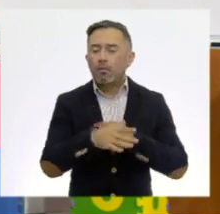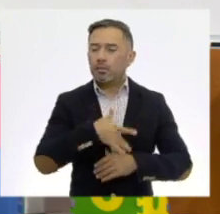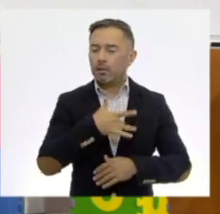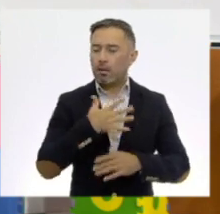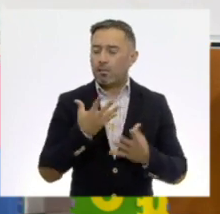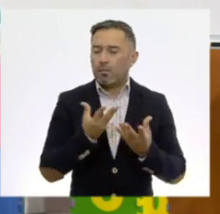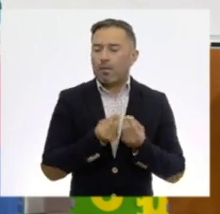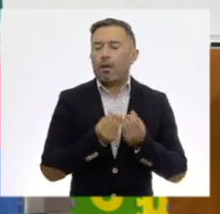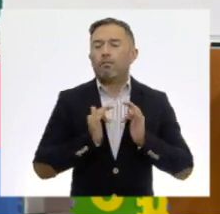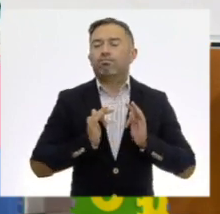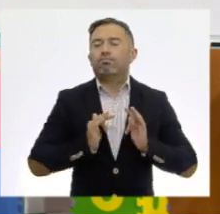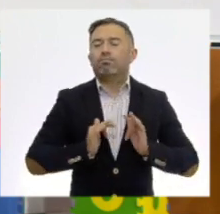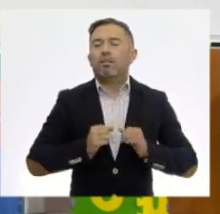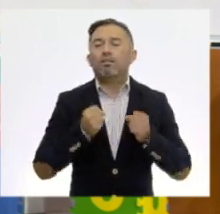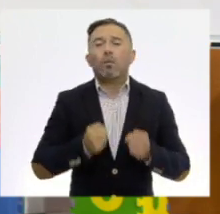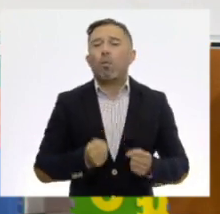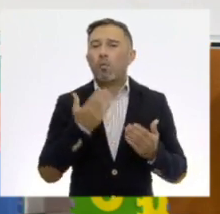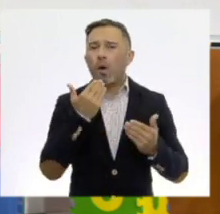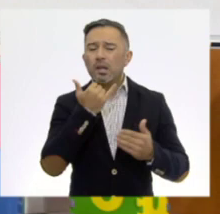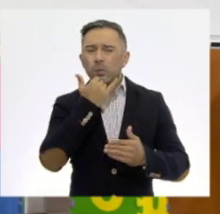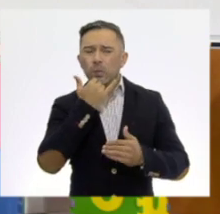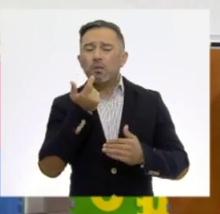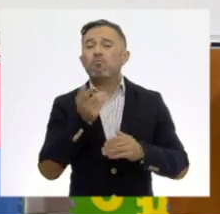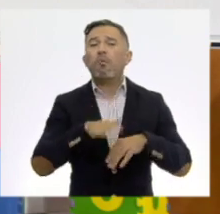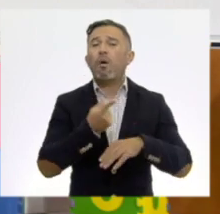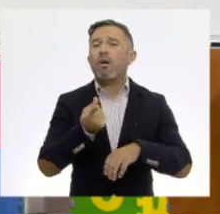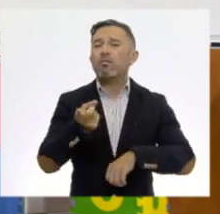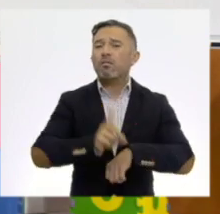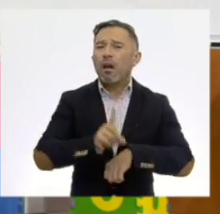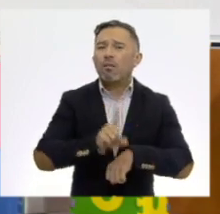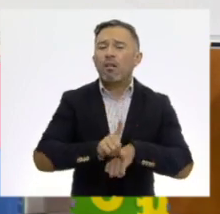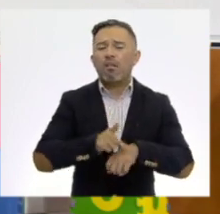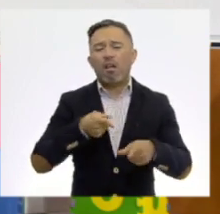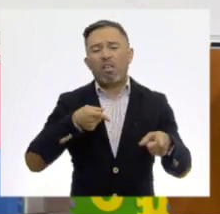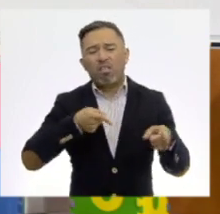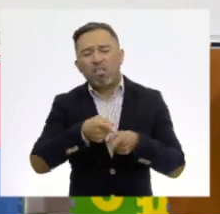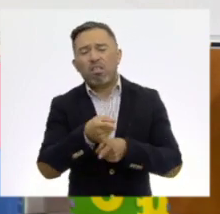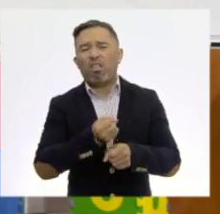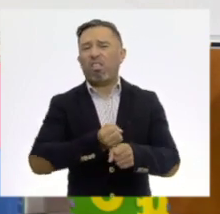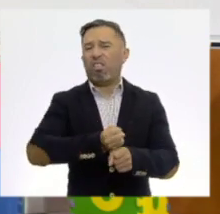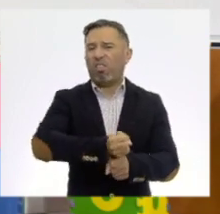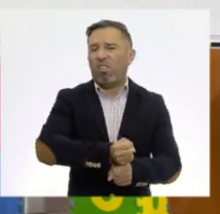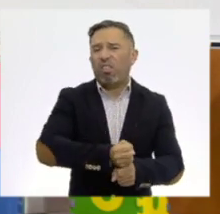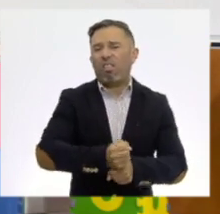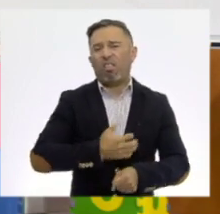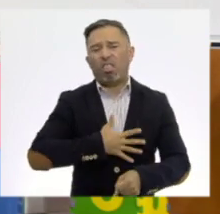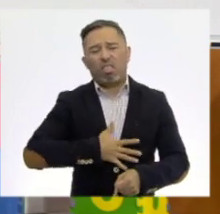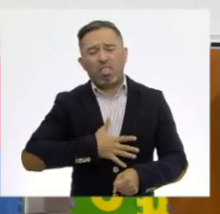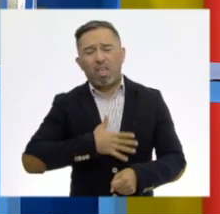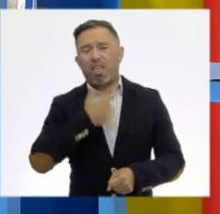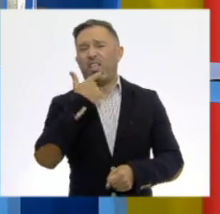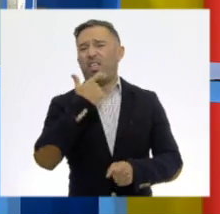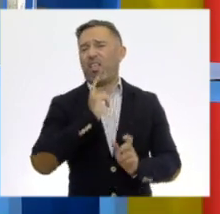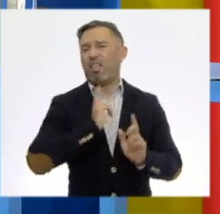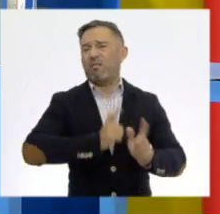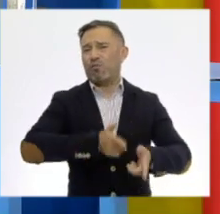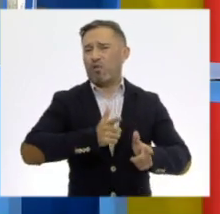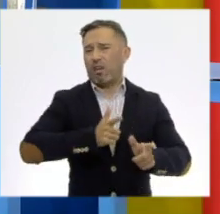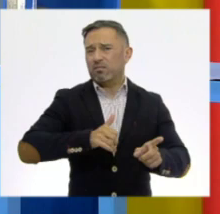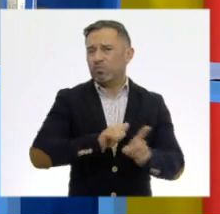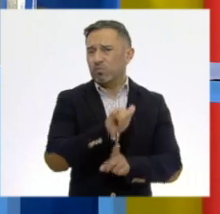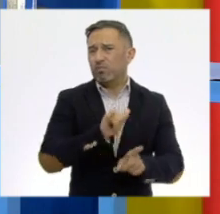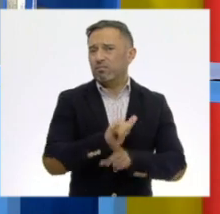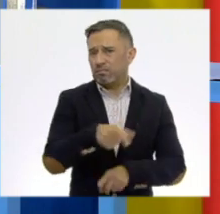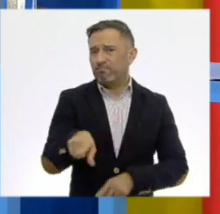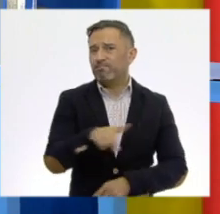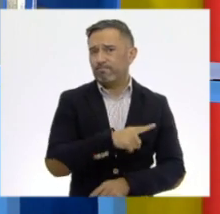de manera constante a agresiones o burlas por parte de algunos compañeros o compañeras. Eso es cierto y la verdad es